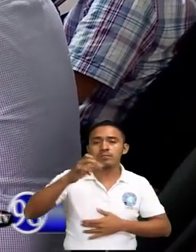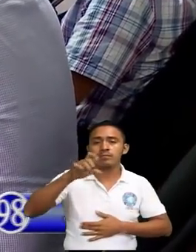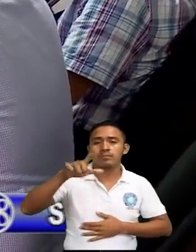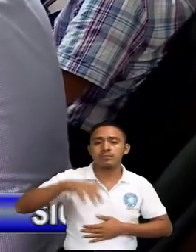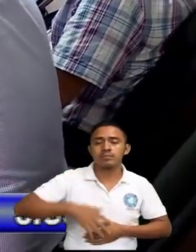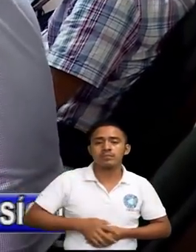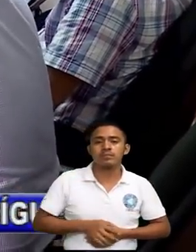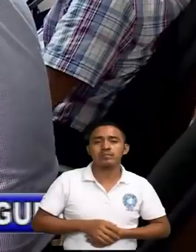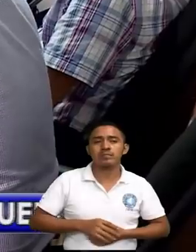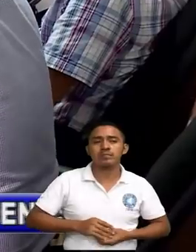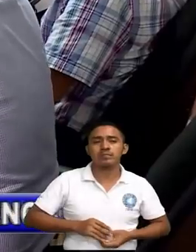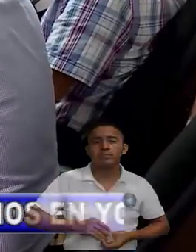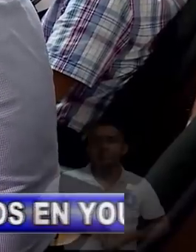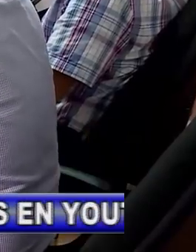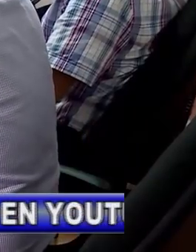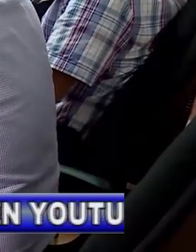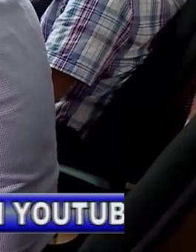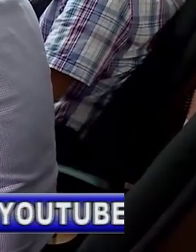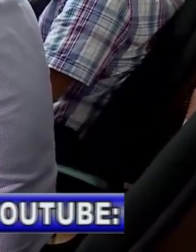Mena.